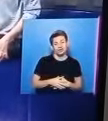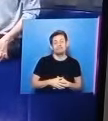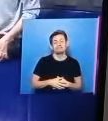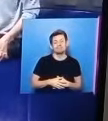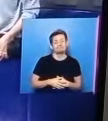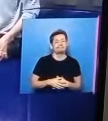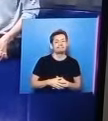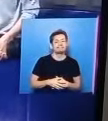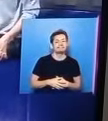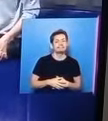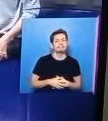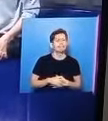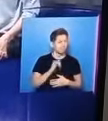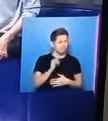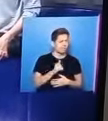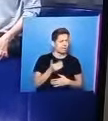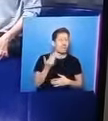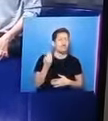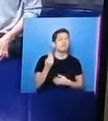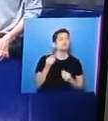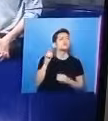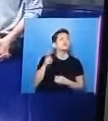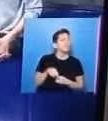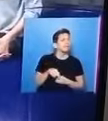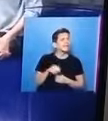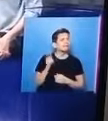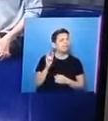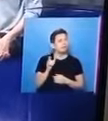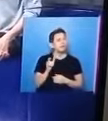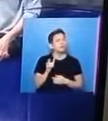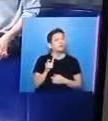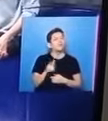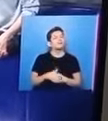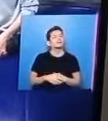Darío ahí está con la guitarra, ahí al lado. Contemos cómo llegó esto a nosotros. Sí.